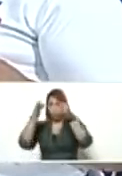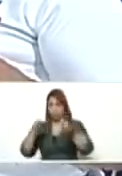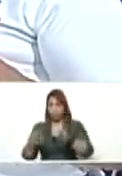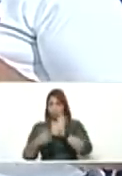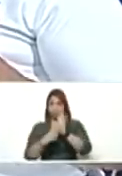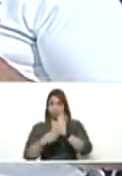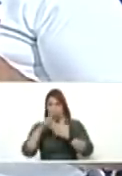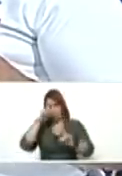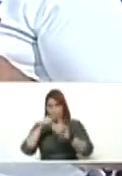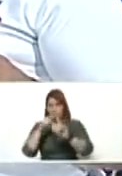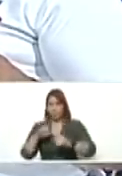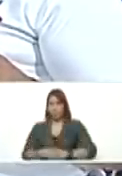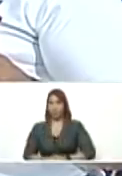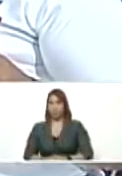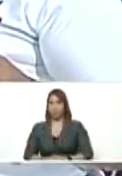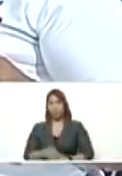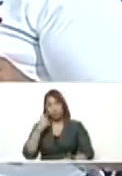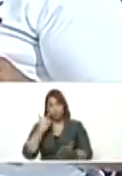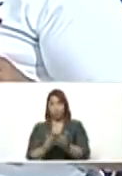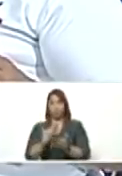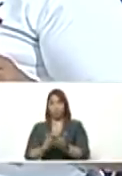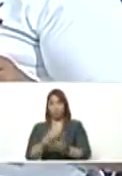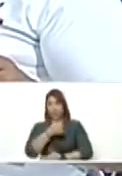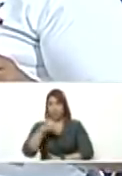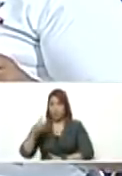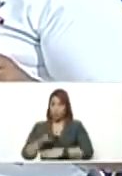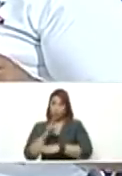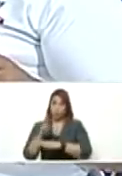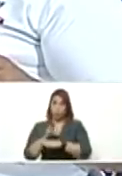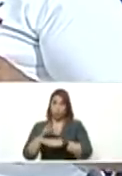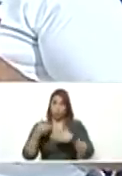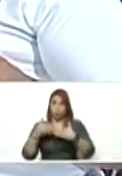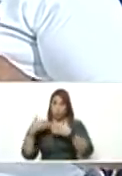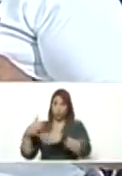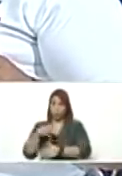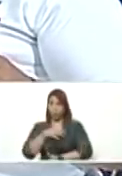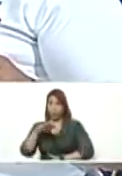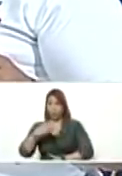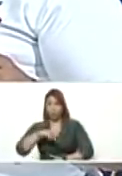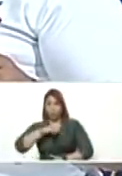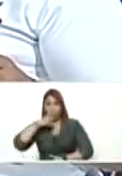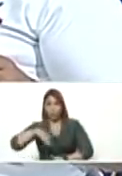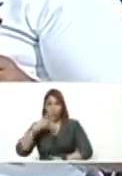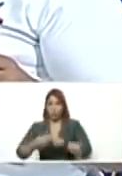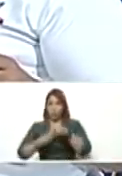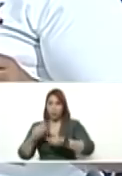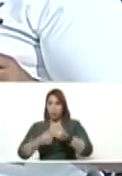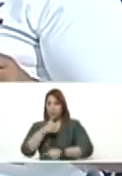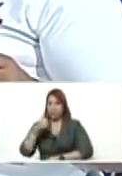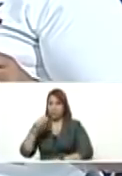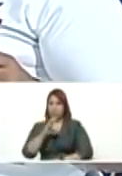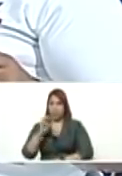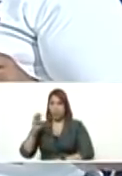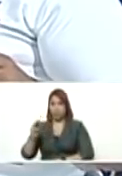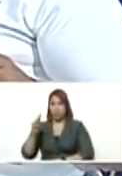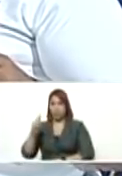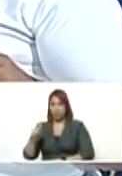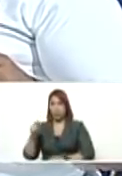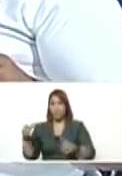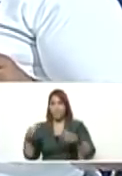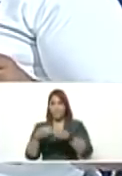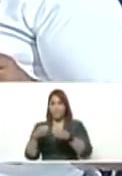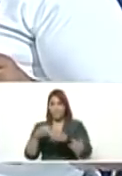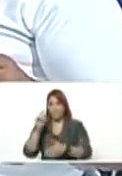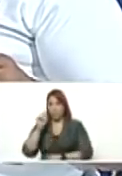y fidedigna a cada usuario garantizando la soberanía de nuestro pueblo. Realizar desde cada CPT el punto y círculo de